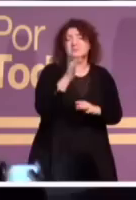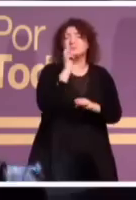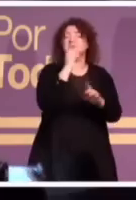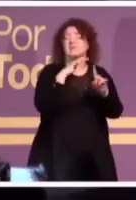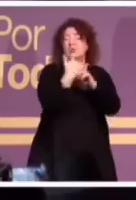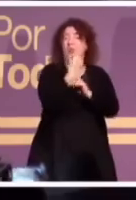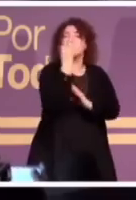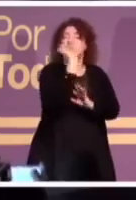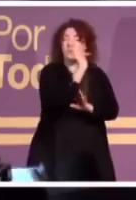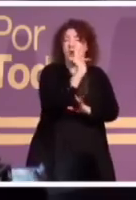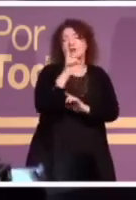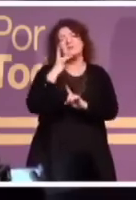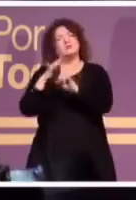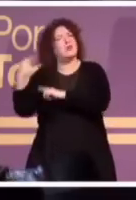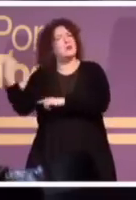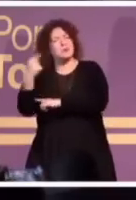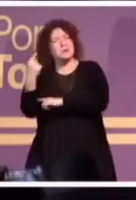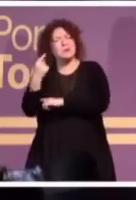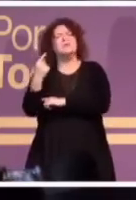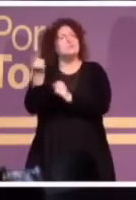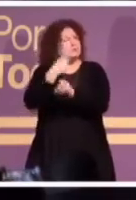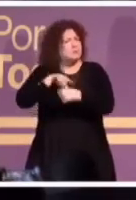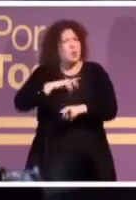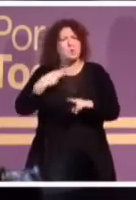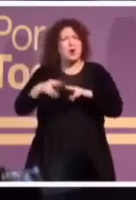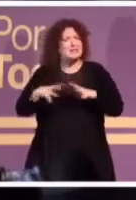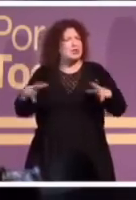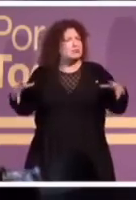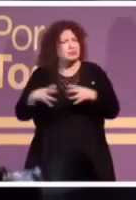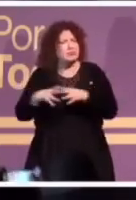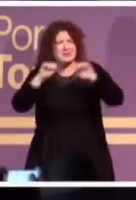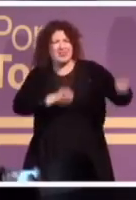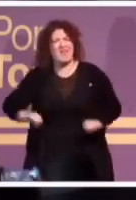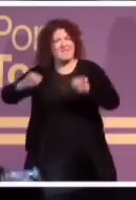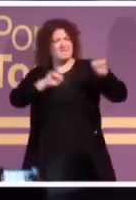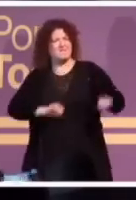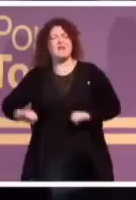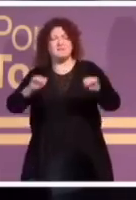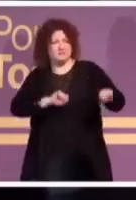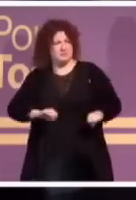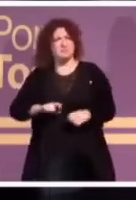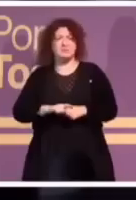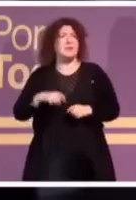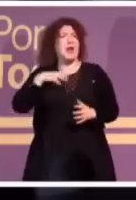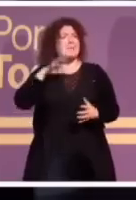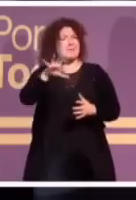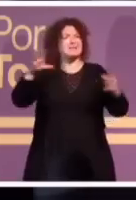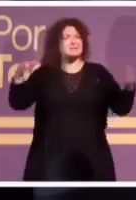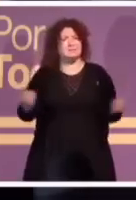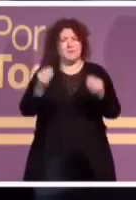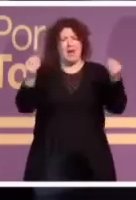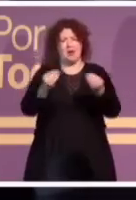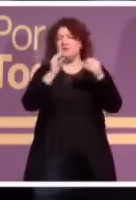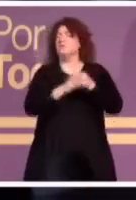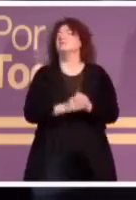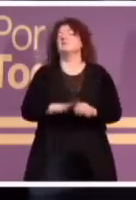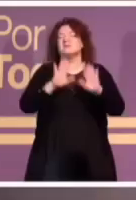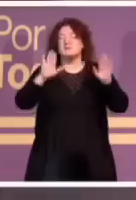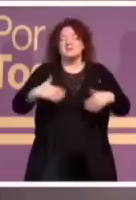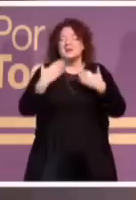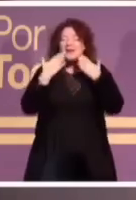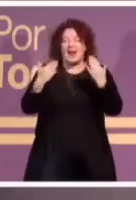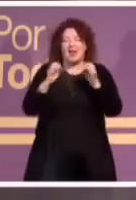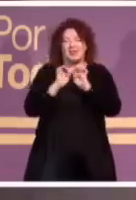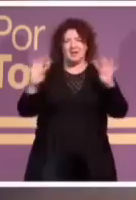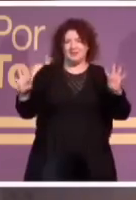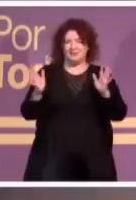dificultades, defender el trabajo político que estamos haciendo para transformar este país. Así que gracias a vuestros